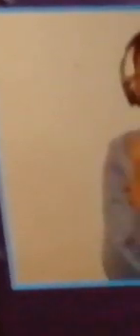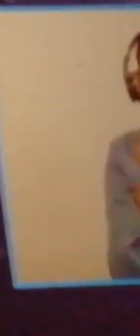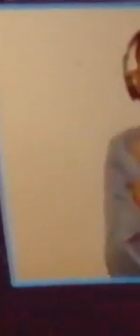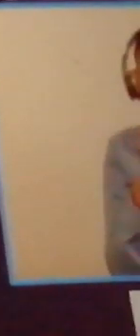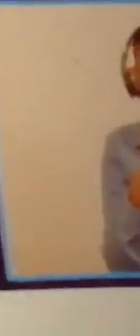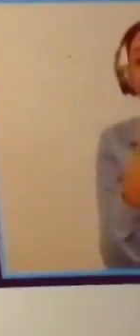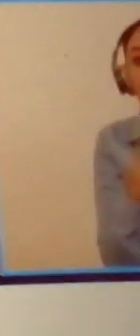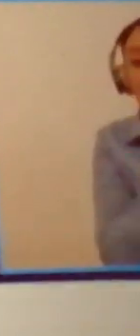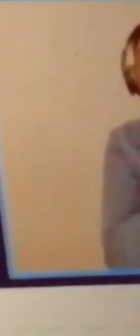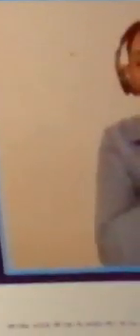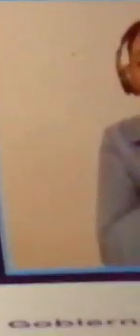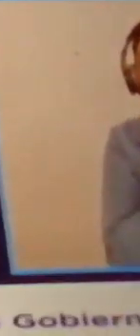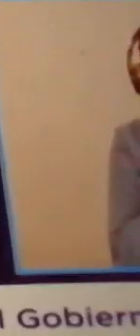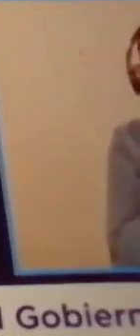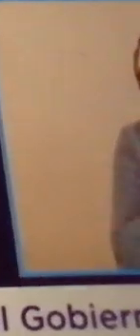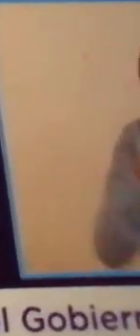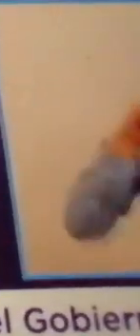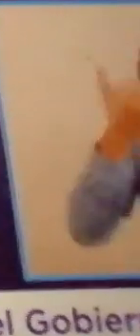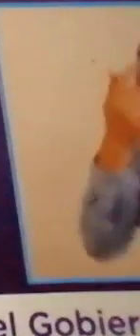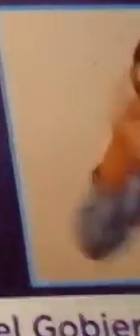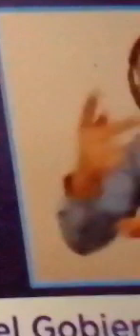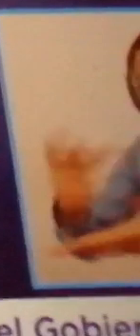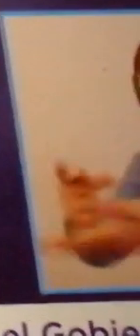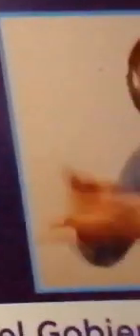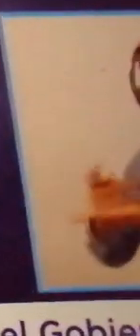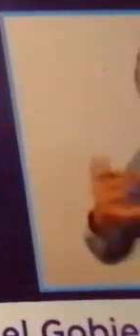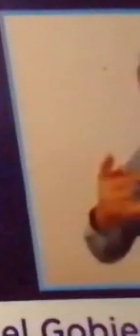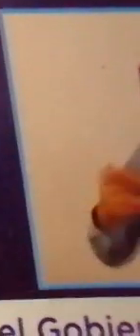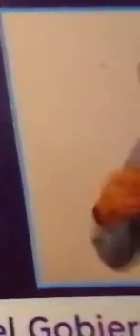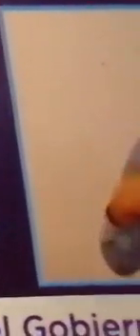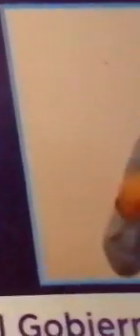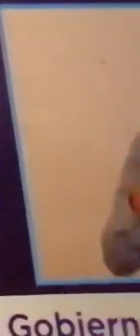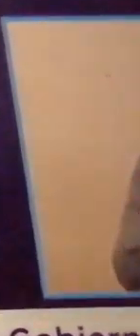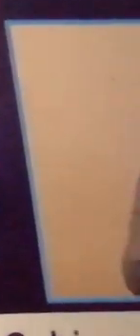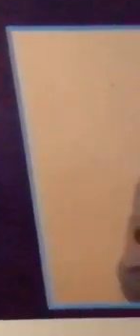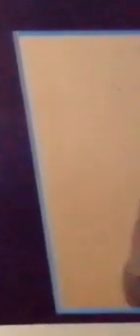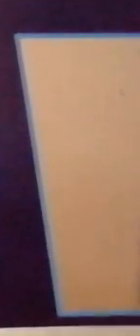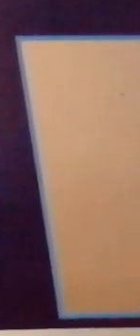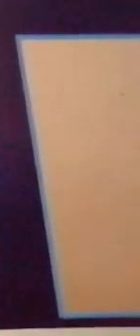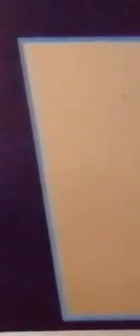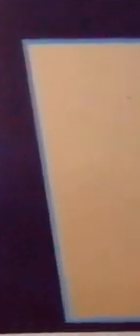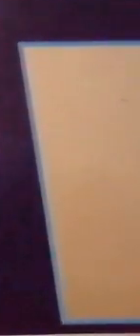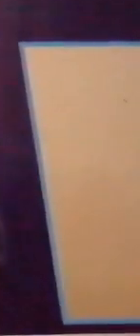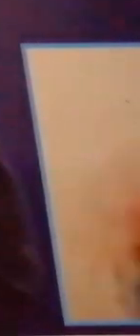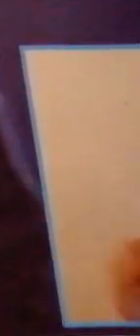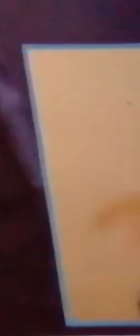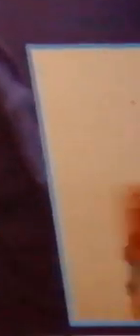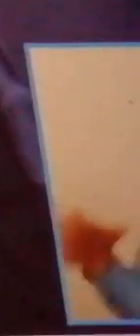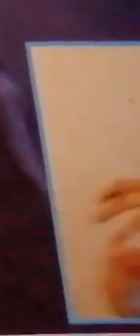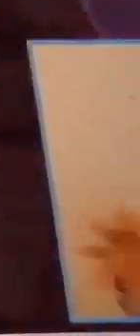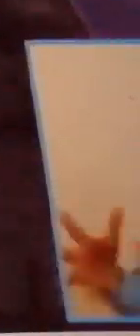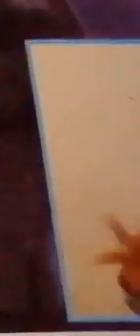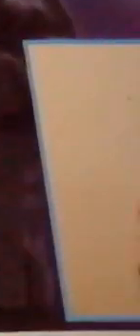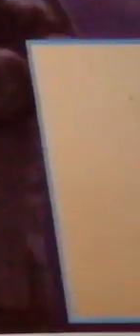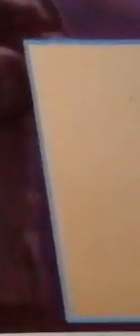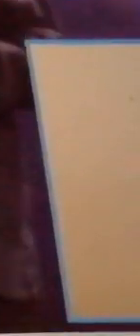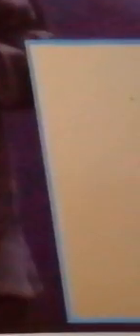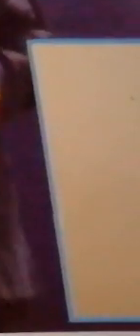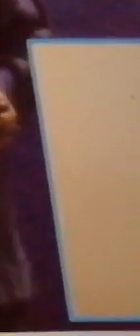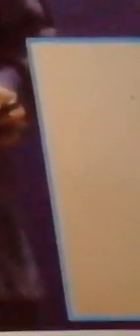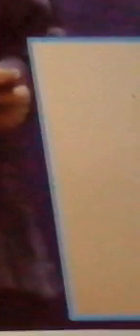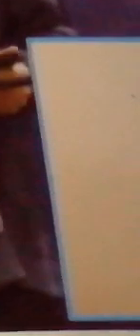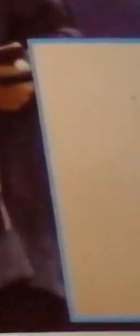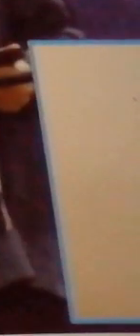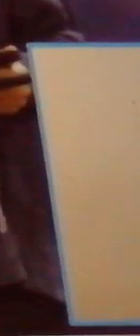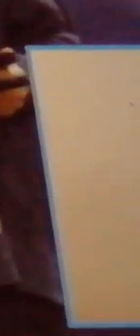dedicando a la atención de la pandemia exclusivamente. ¿Aquí hay parte de infraestructura? Por